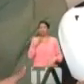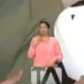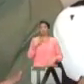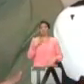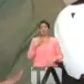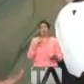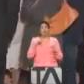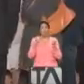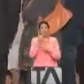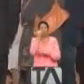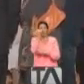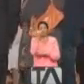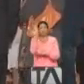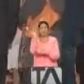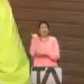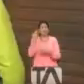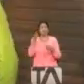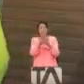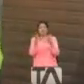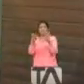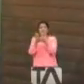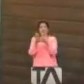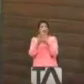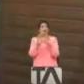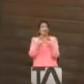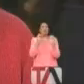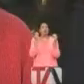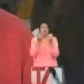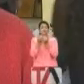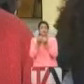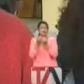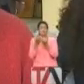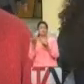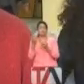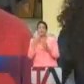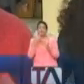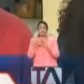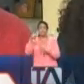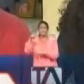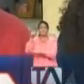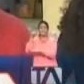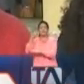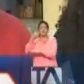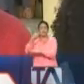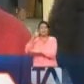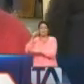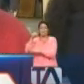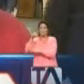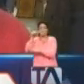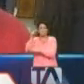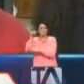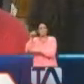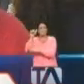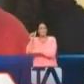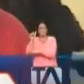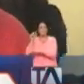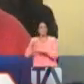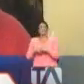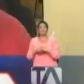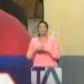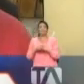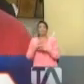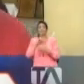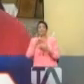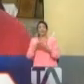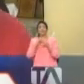ese decreto sirvió para cerrar a varias organizaciones como Pachamama. Con el decreto 16 se